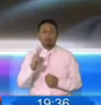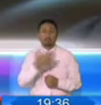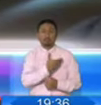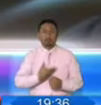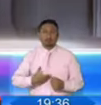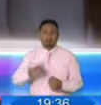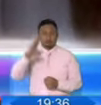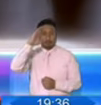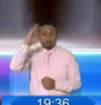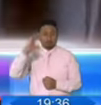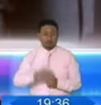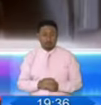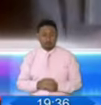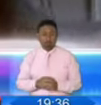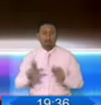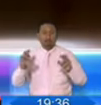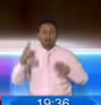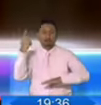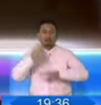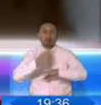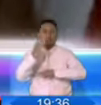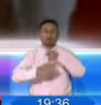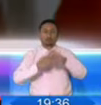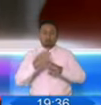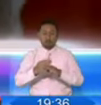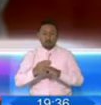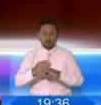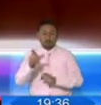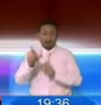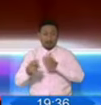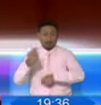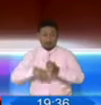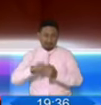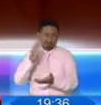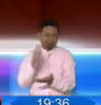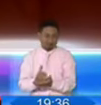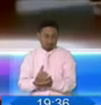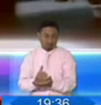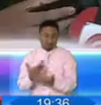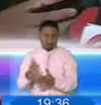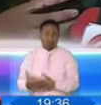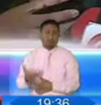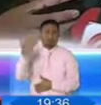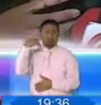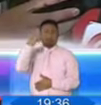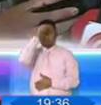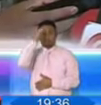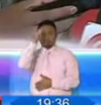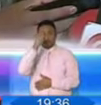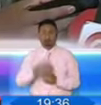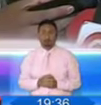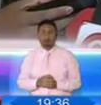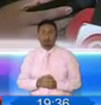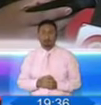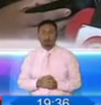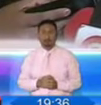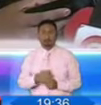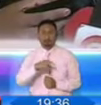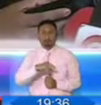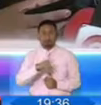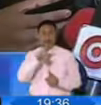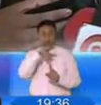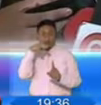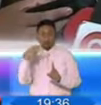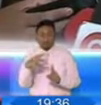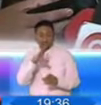Interior. Esto en el marco del Día Mundial contra la Trata, el mismo que fue el pasado domingo. No solamente verlo desde el enfoque externo, sino también verlo desde el